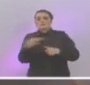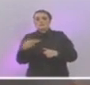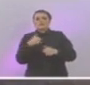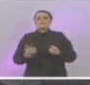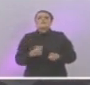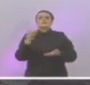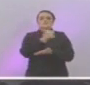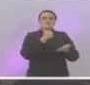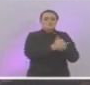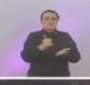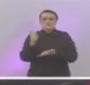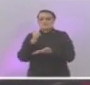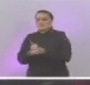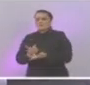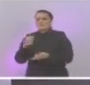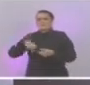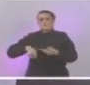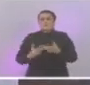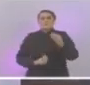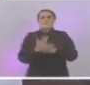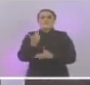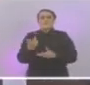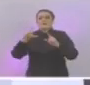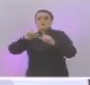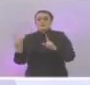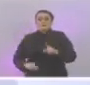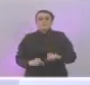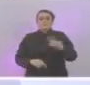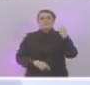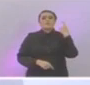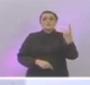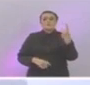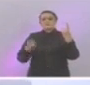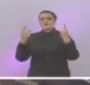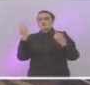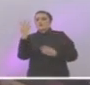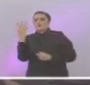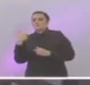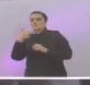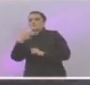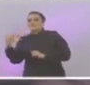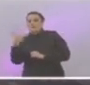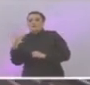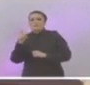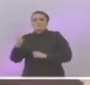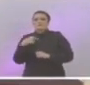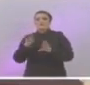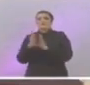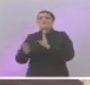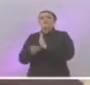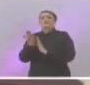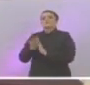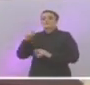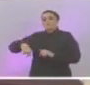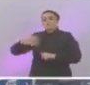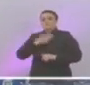entre ciudades del interior del país. Una de cada 4 habitaciones de hotel se han construido en lo que